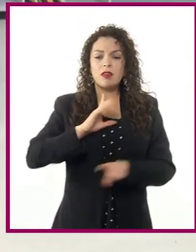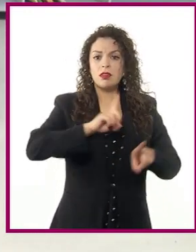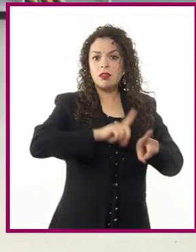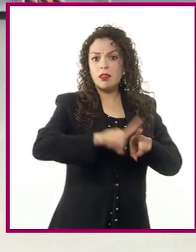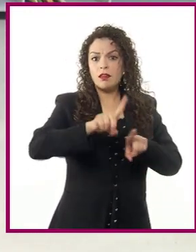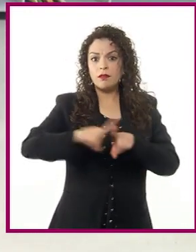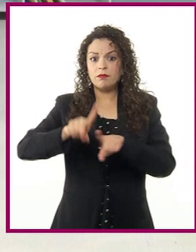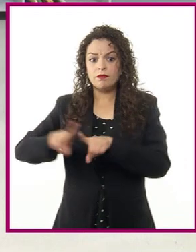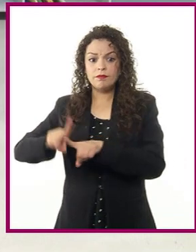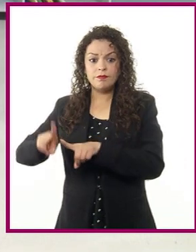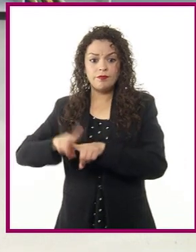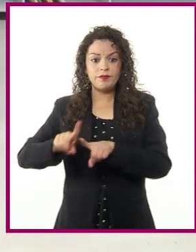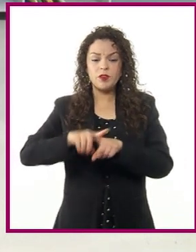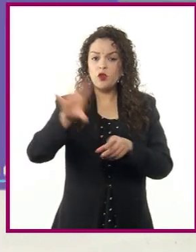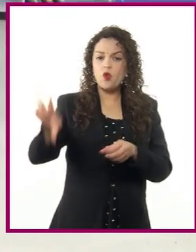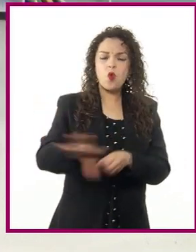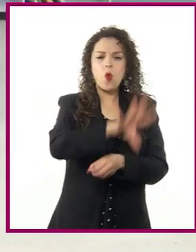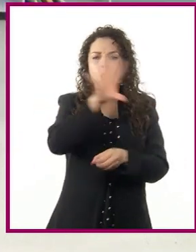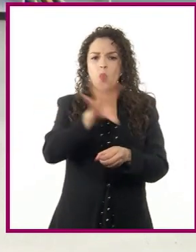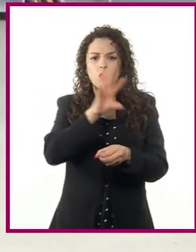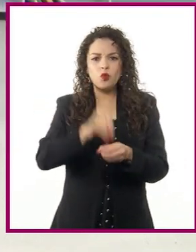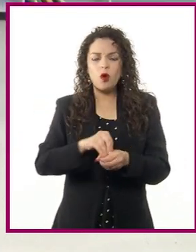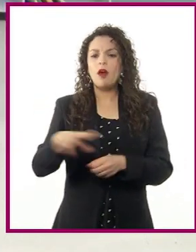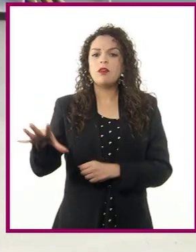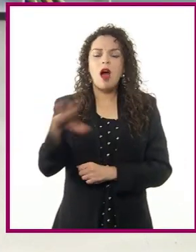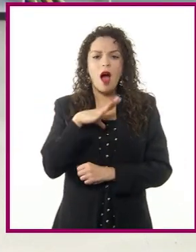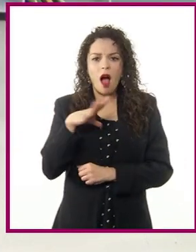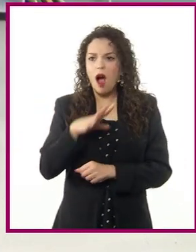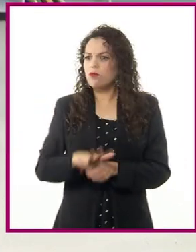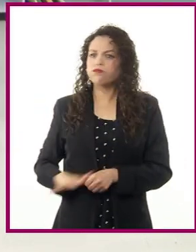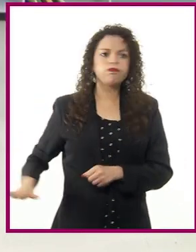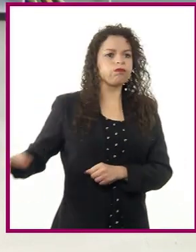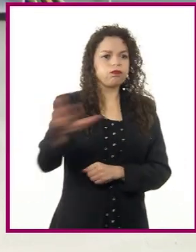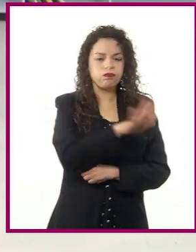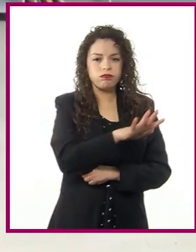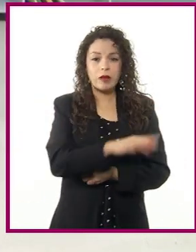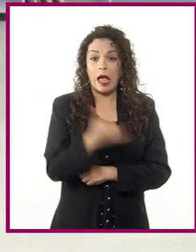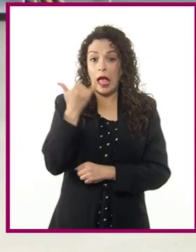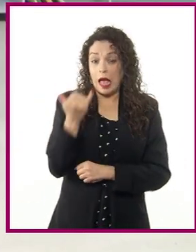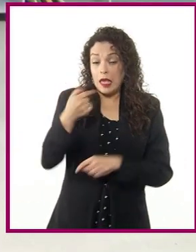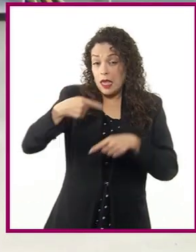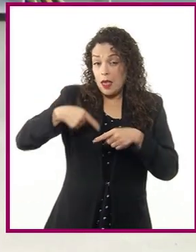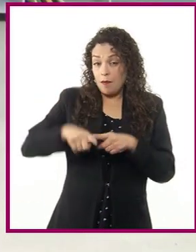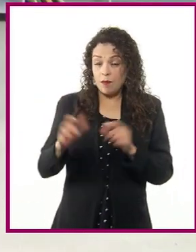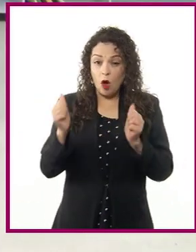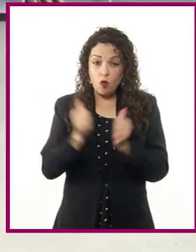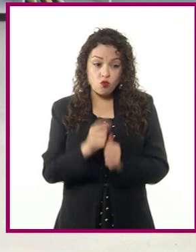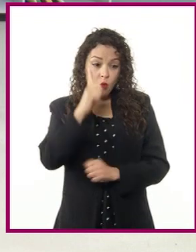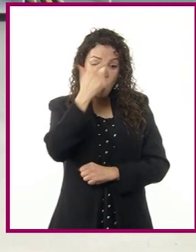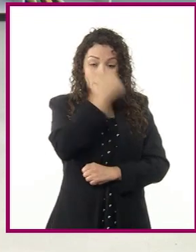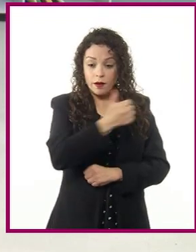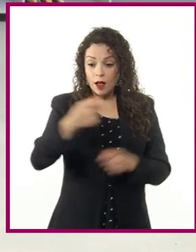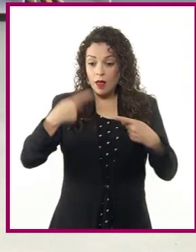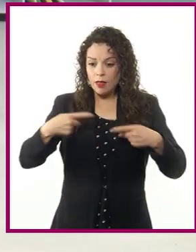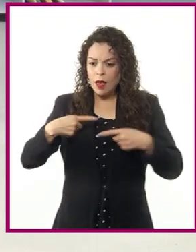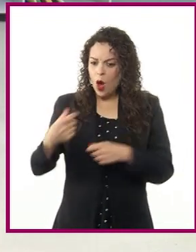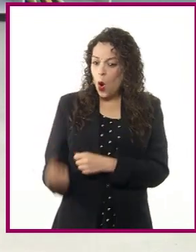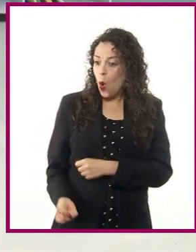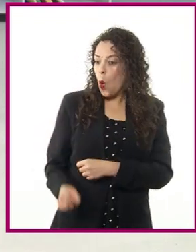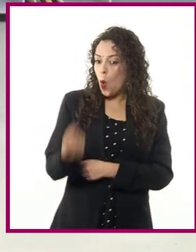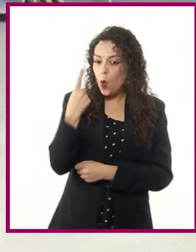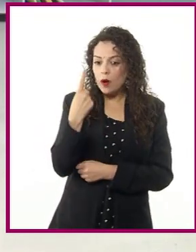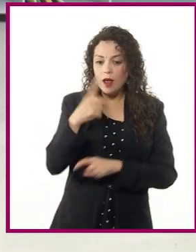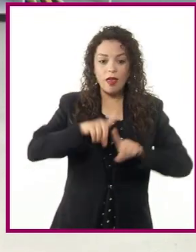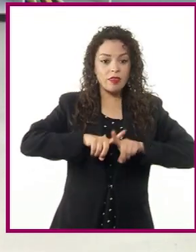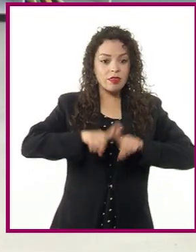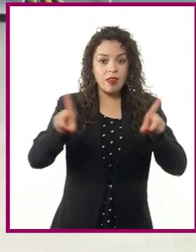diferencia en todo lo que existe. Y si partimos del hecho de que cada persona es única, distinta